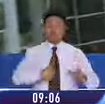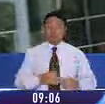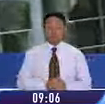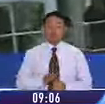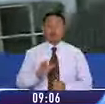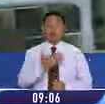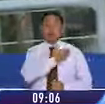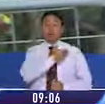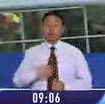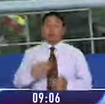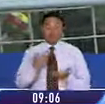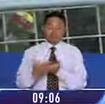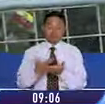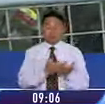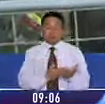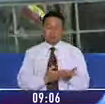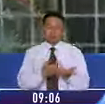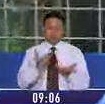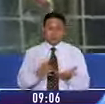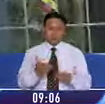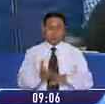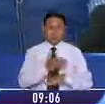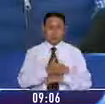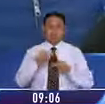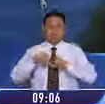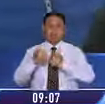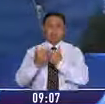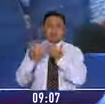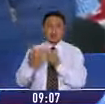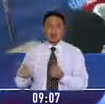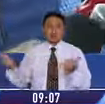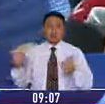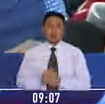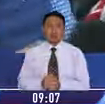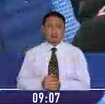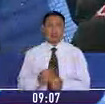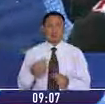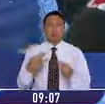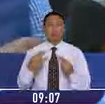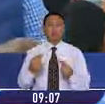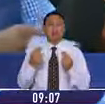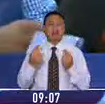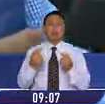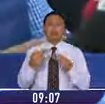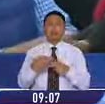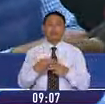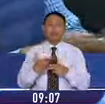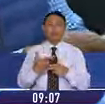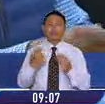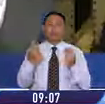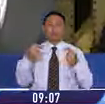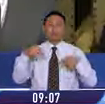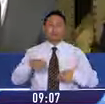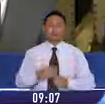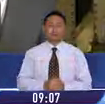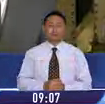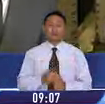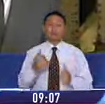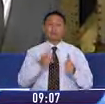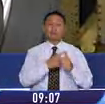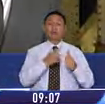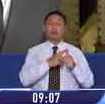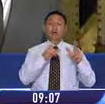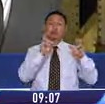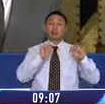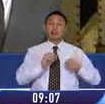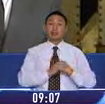el presidente tras haberse disuelto la Asamblea. Y es que hay que trabajar pronto, dicen. Priorizarán decretos. El primero